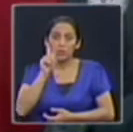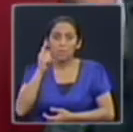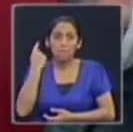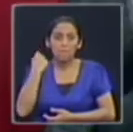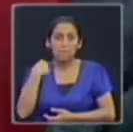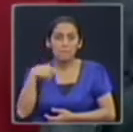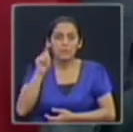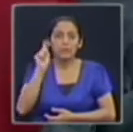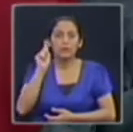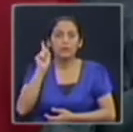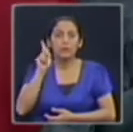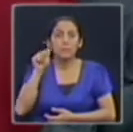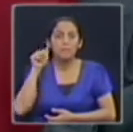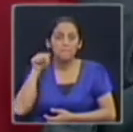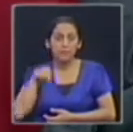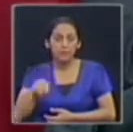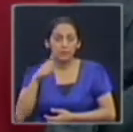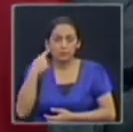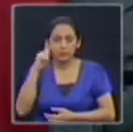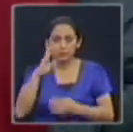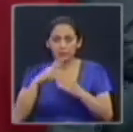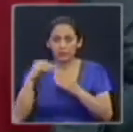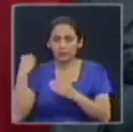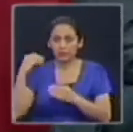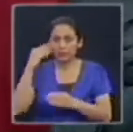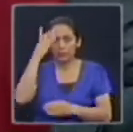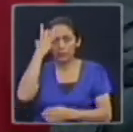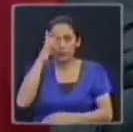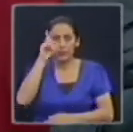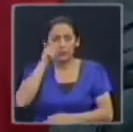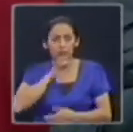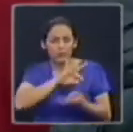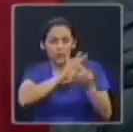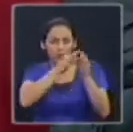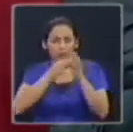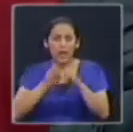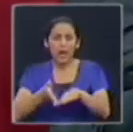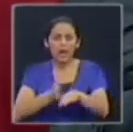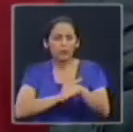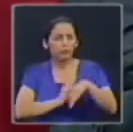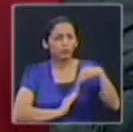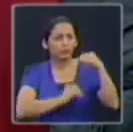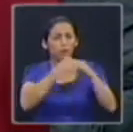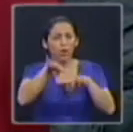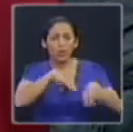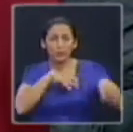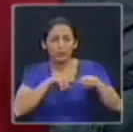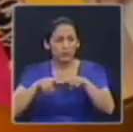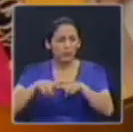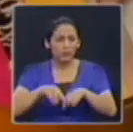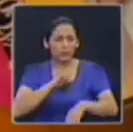arreglar 640 obras en las que se han detectado fallas de construcción.